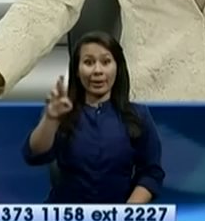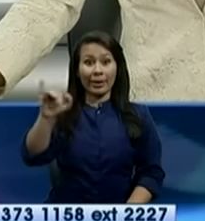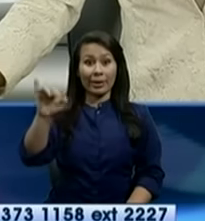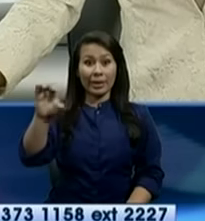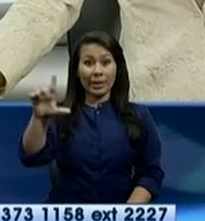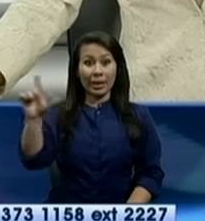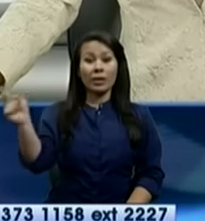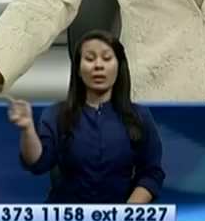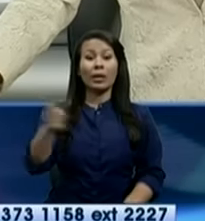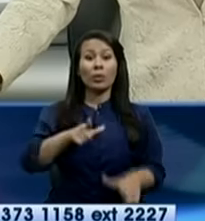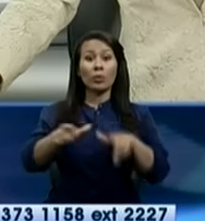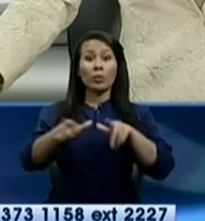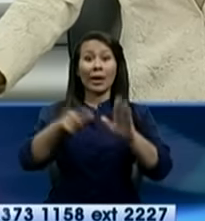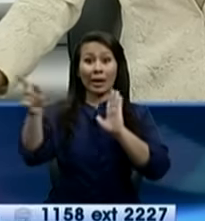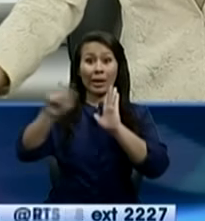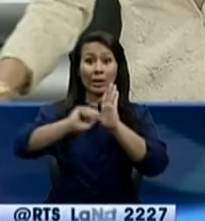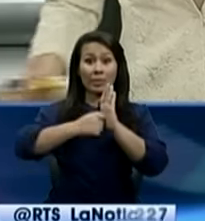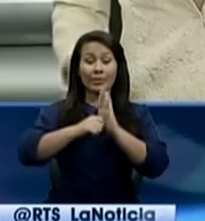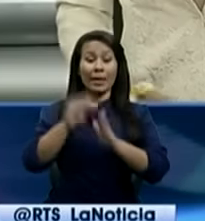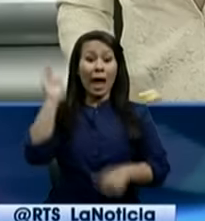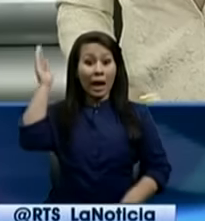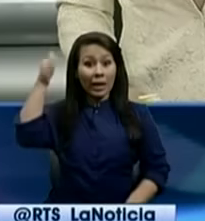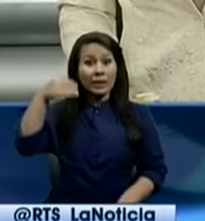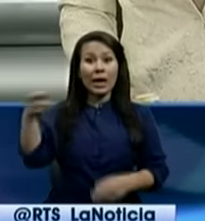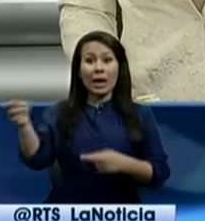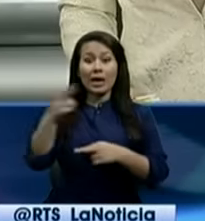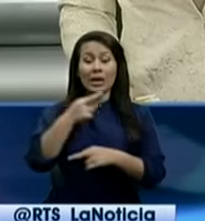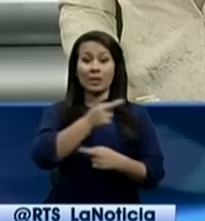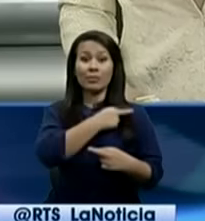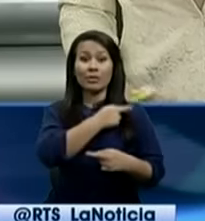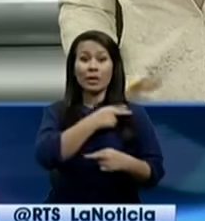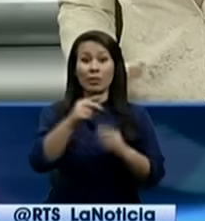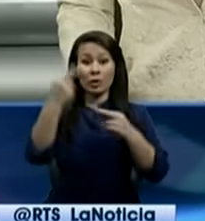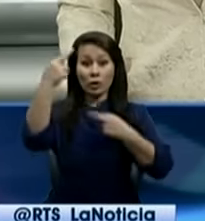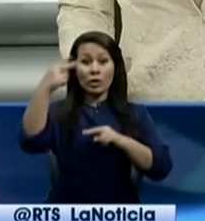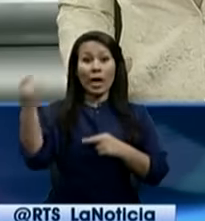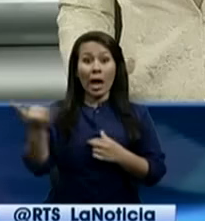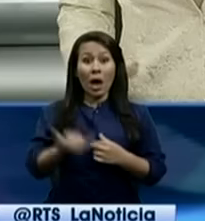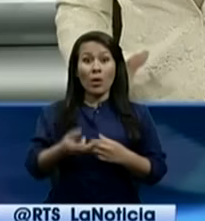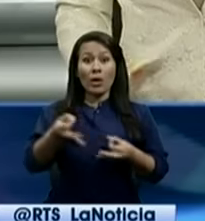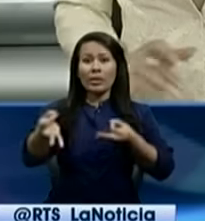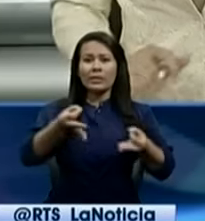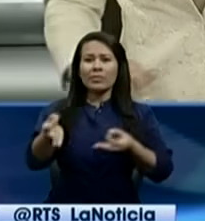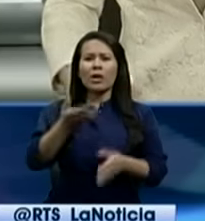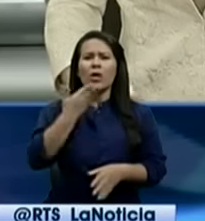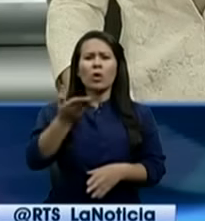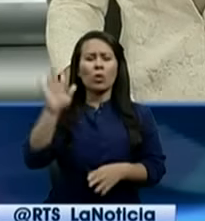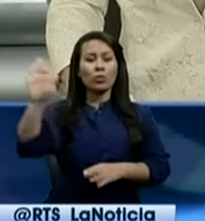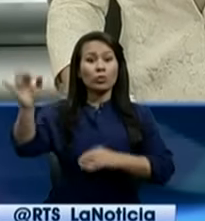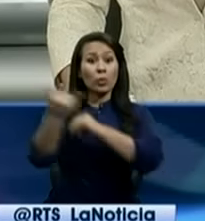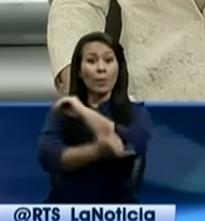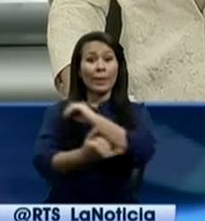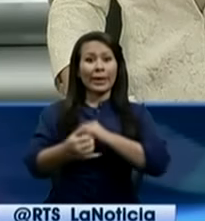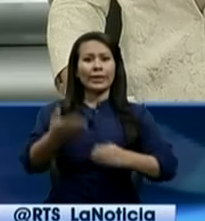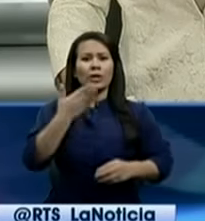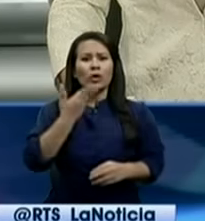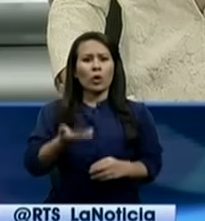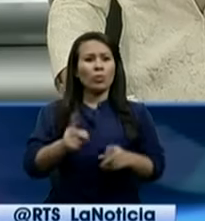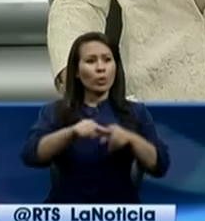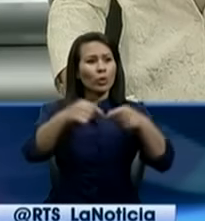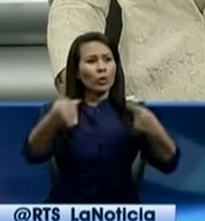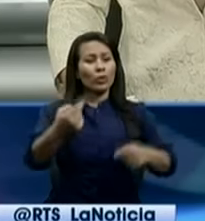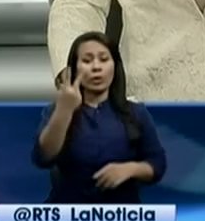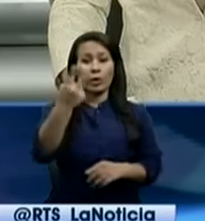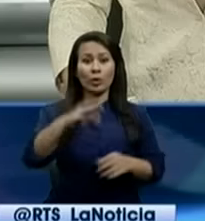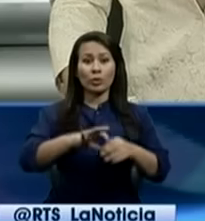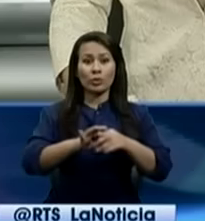desde Argentina, corresponsal de la red de noticias Albavisión. Nos compartirá las reacciones en su país tras el crimen en contra de sus